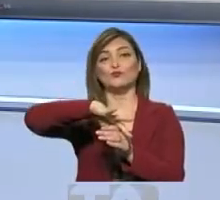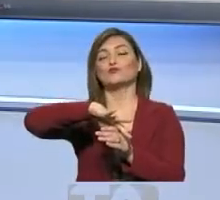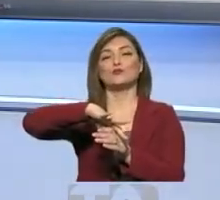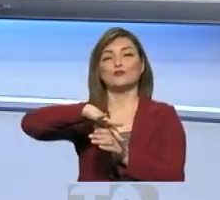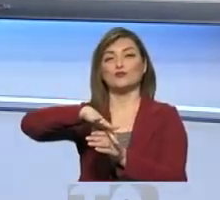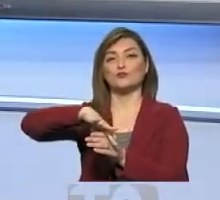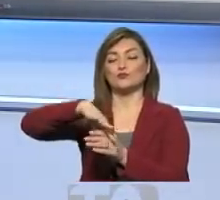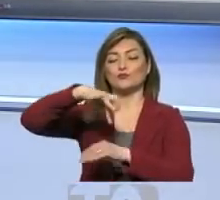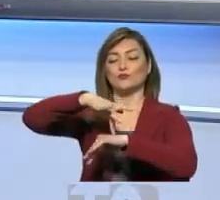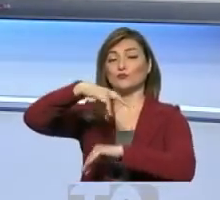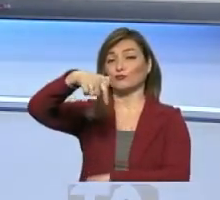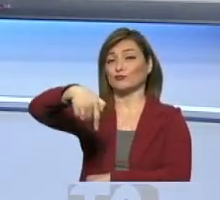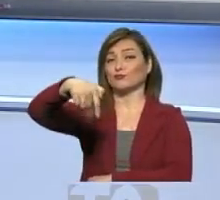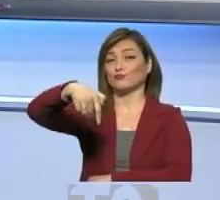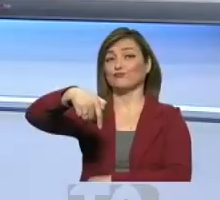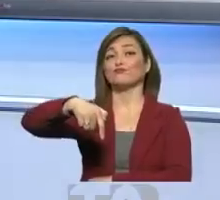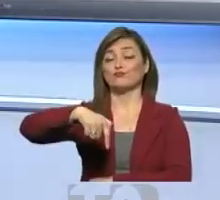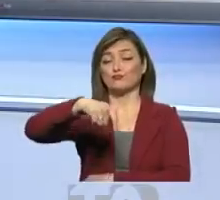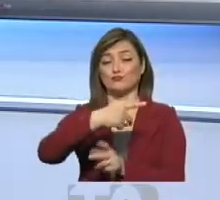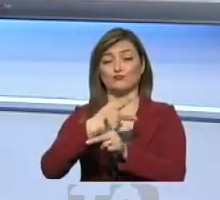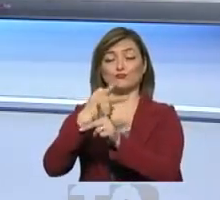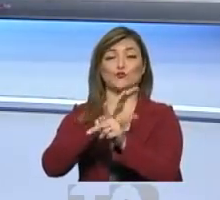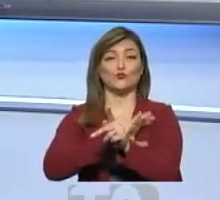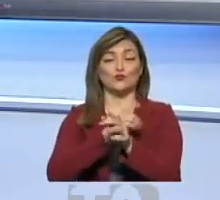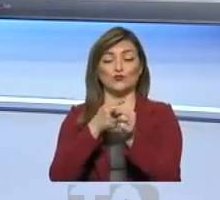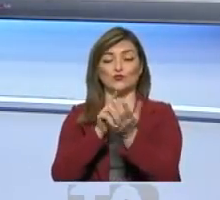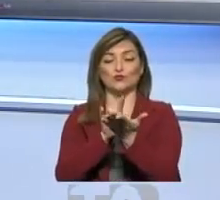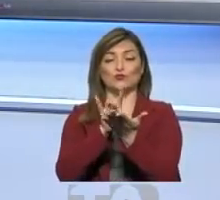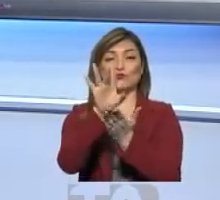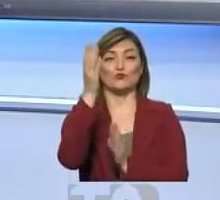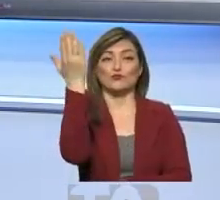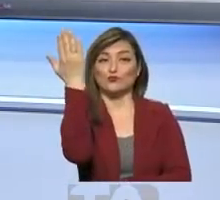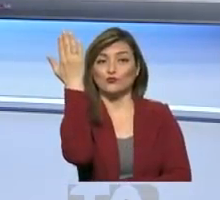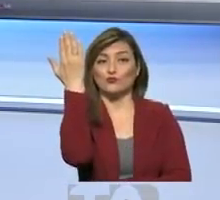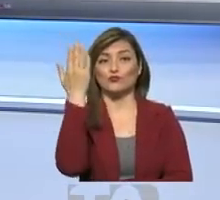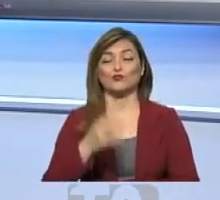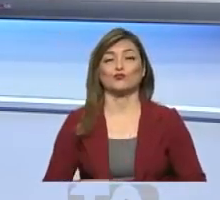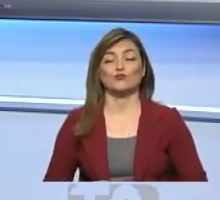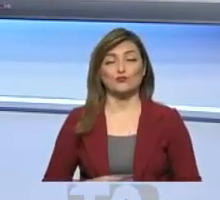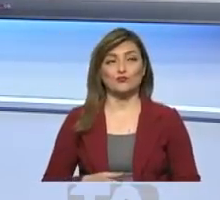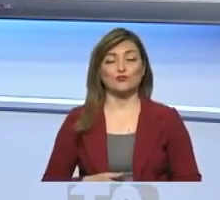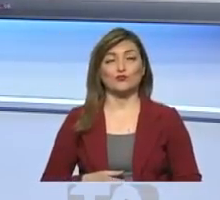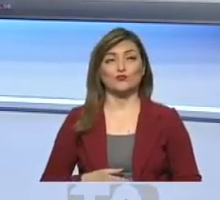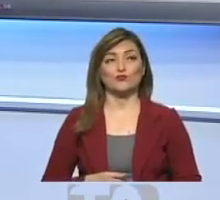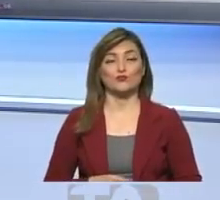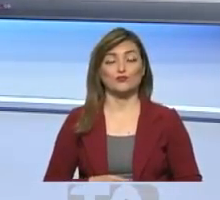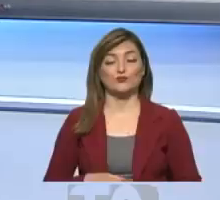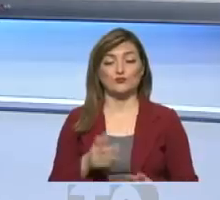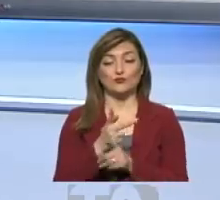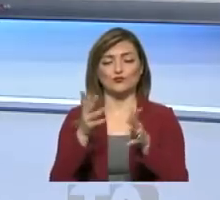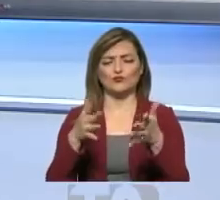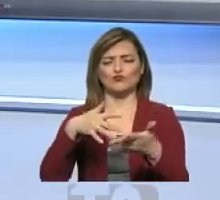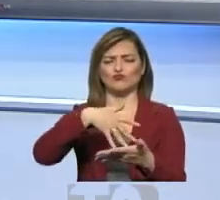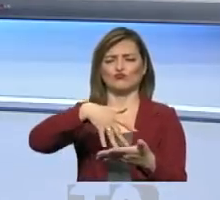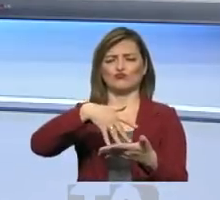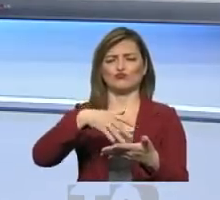favor, esa madrugada, el Consejo Metropolitano de Quito removió de su cargo al alcalde Jorge Yunda. Los ediles